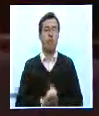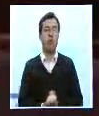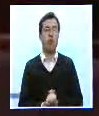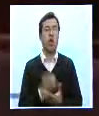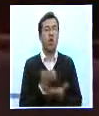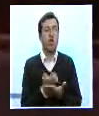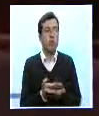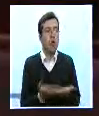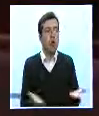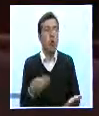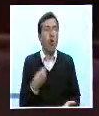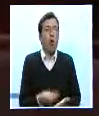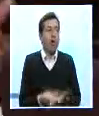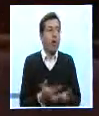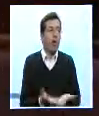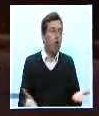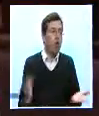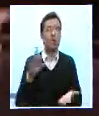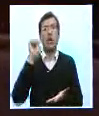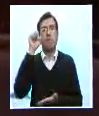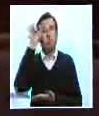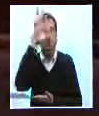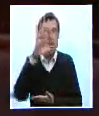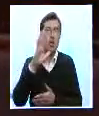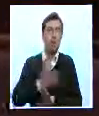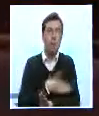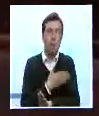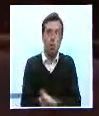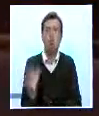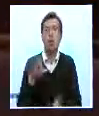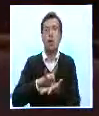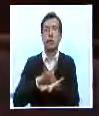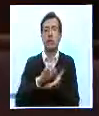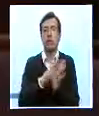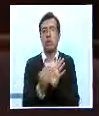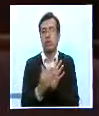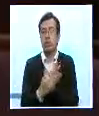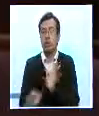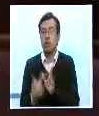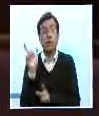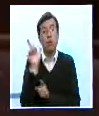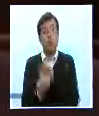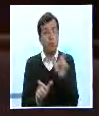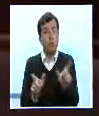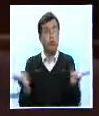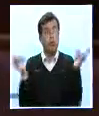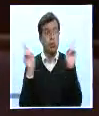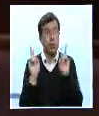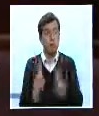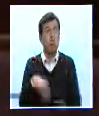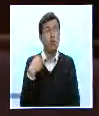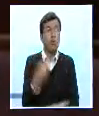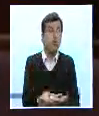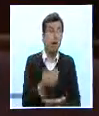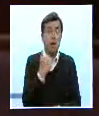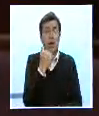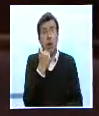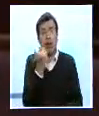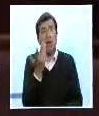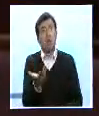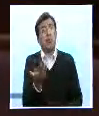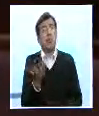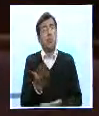adquisición de este tipo de obras películas música etcétera también las personas hemos podido adquirir de una u otra manera